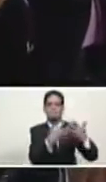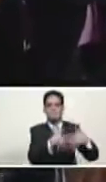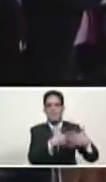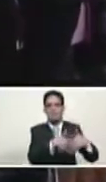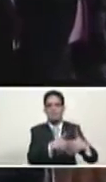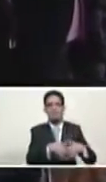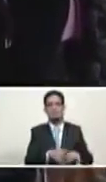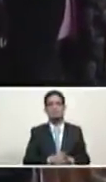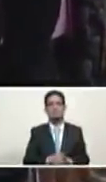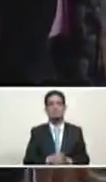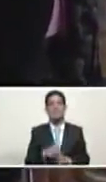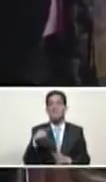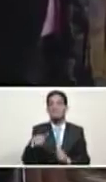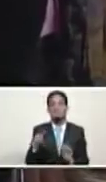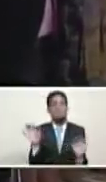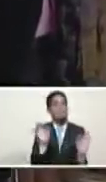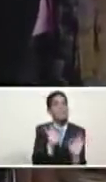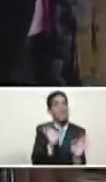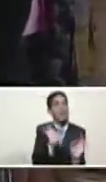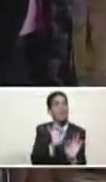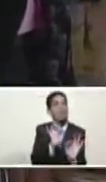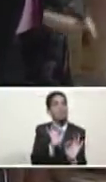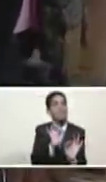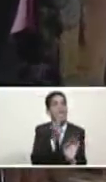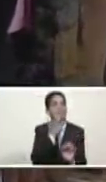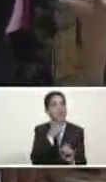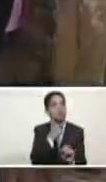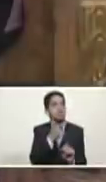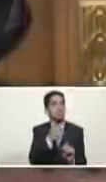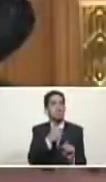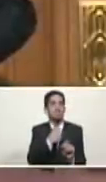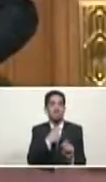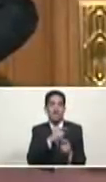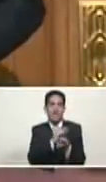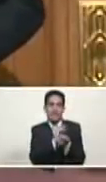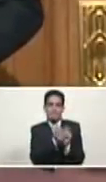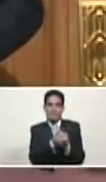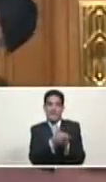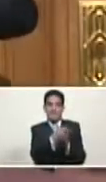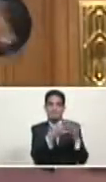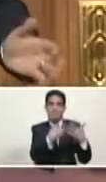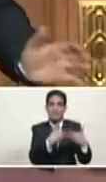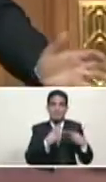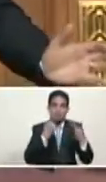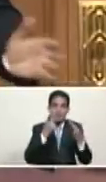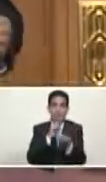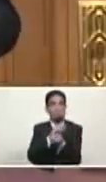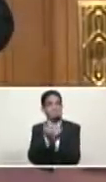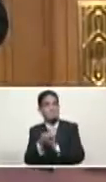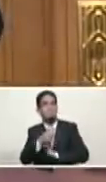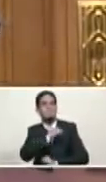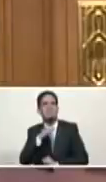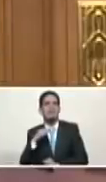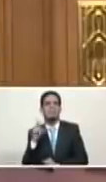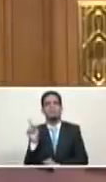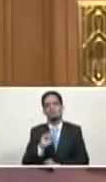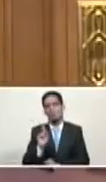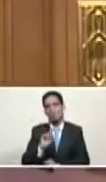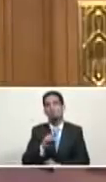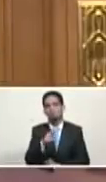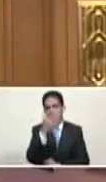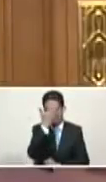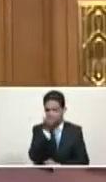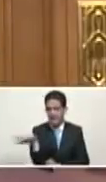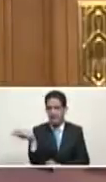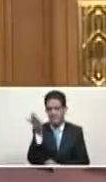Que aquí nadie vaya a creer que vamos a privatizar, no vamos a privatizar nadie. Ustedes lo saben, confían en mí, ¿verdad?